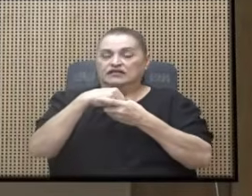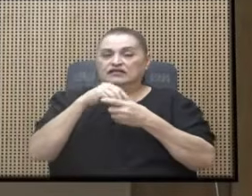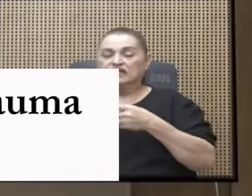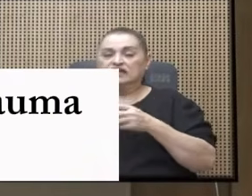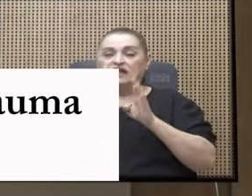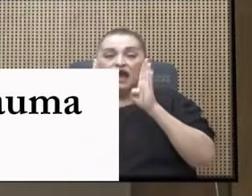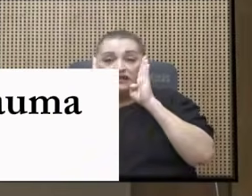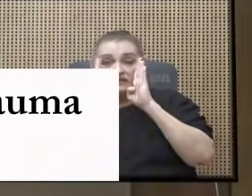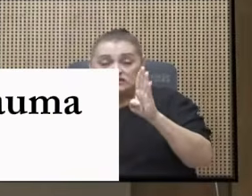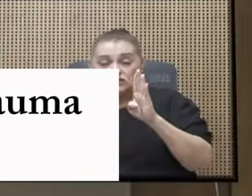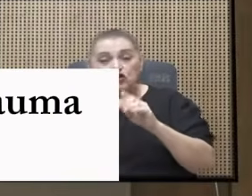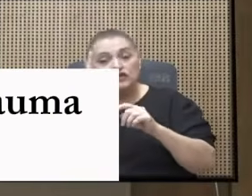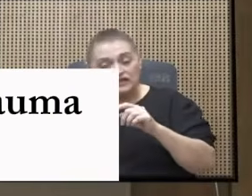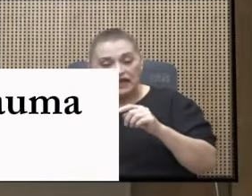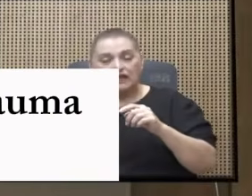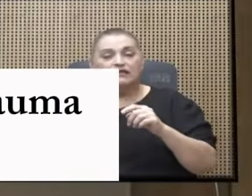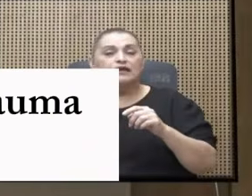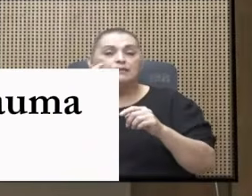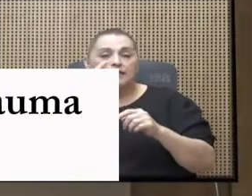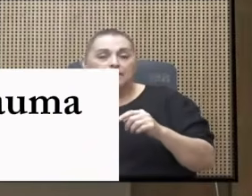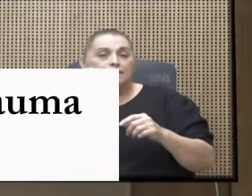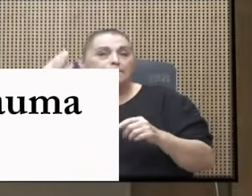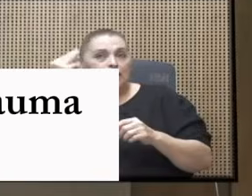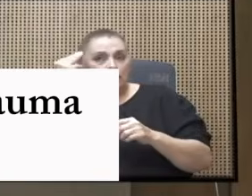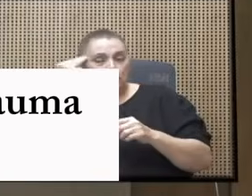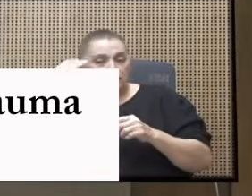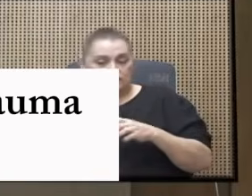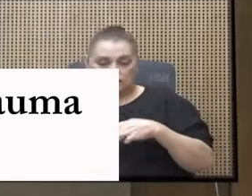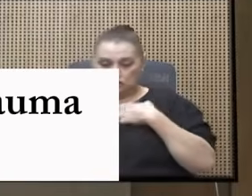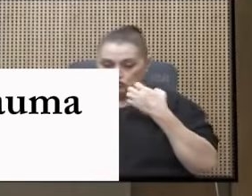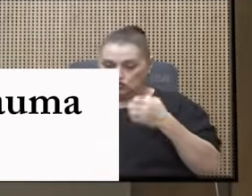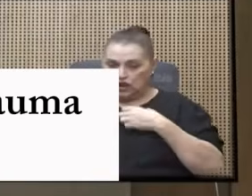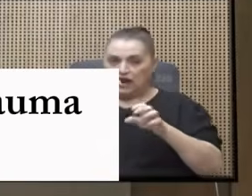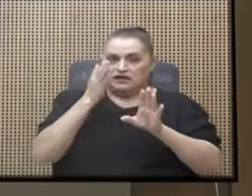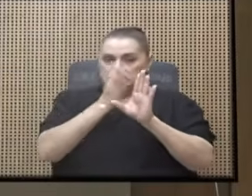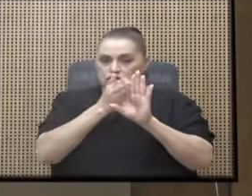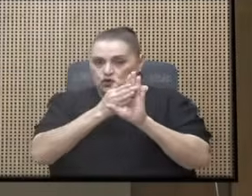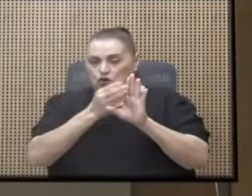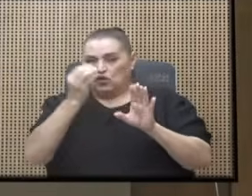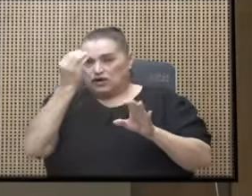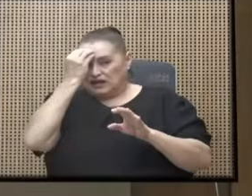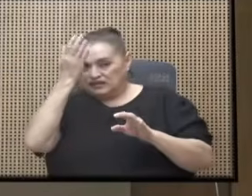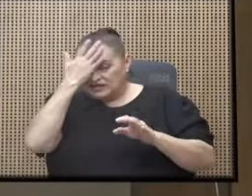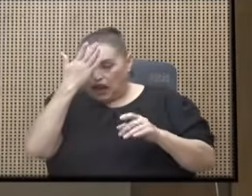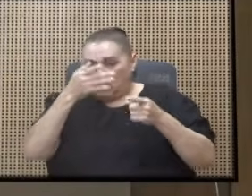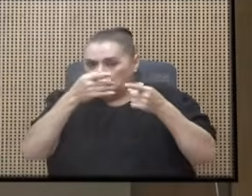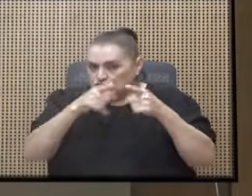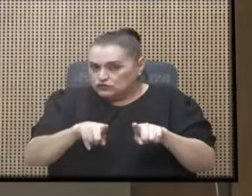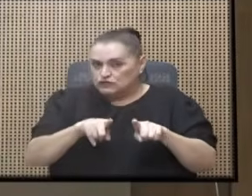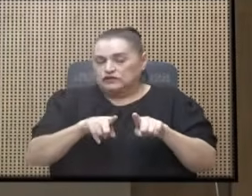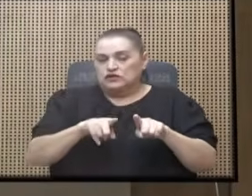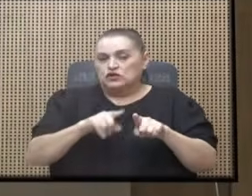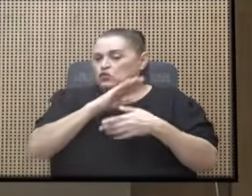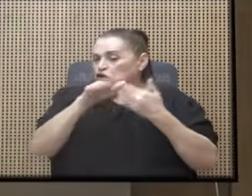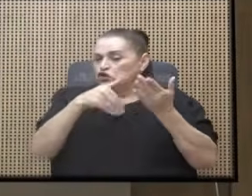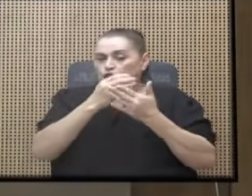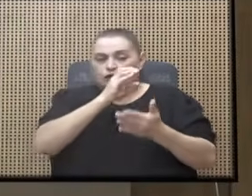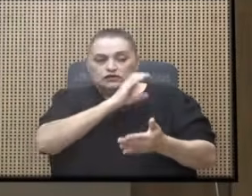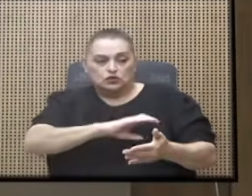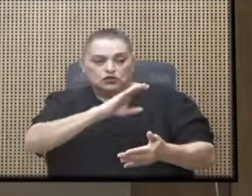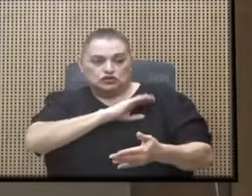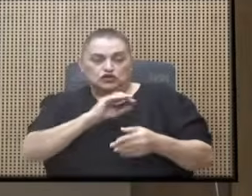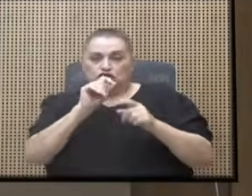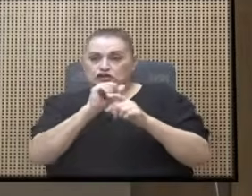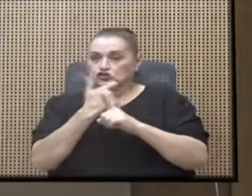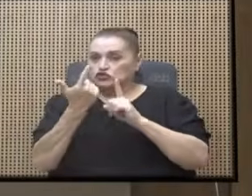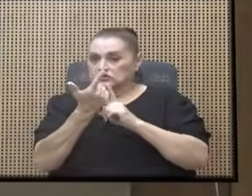cuenta la madurez emocional, psicológica, el trauma sufrido y todas las condiciones sociales, familiares de